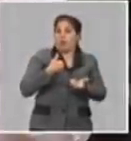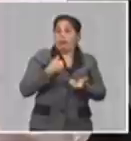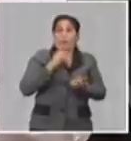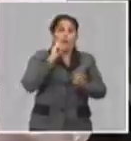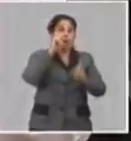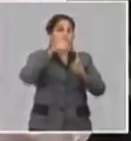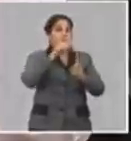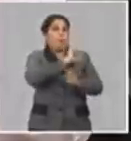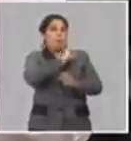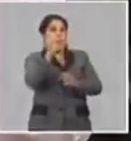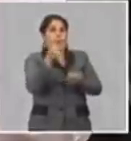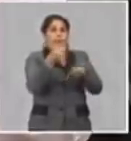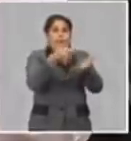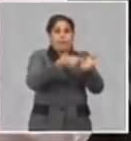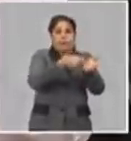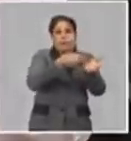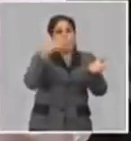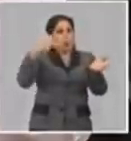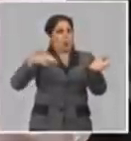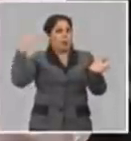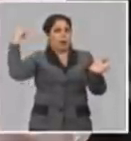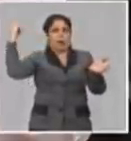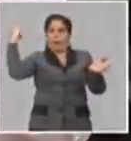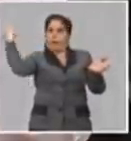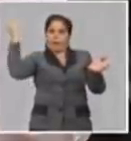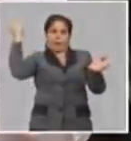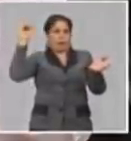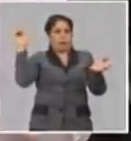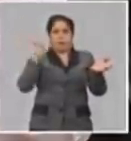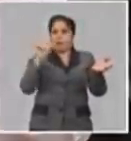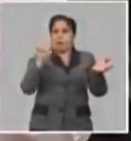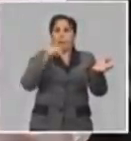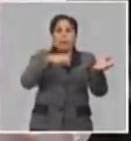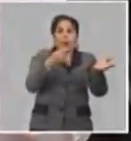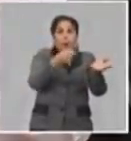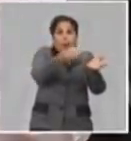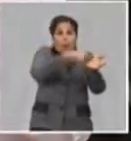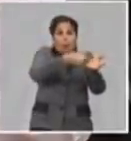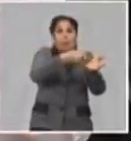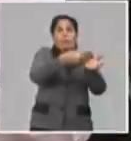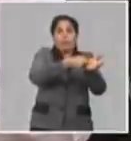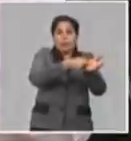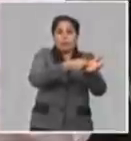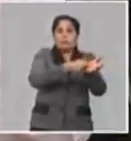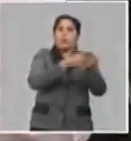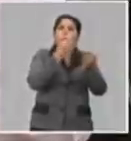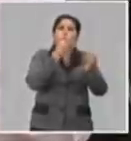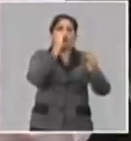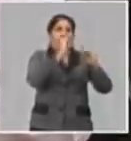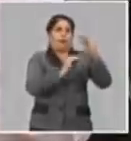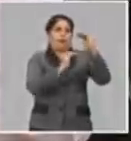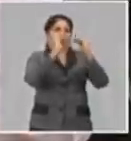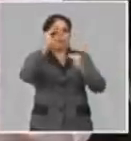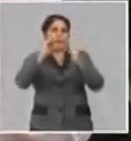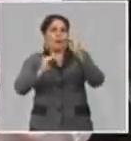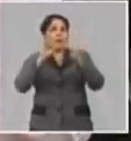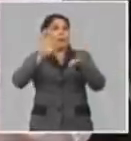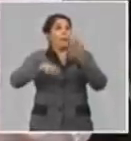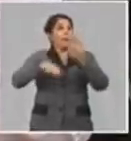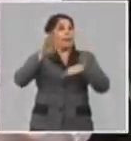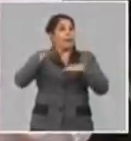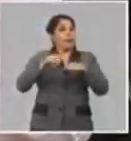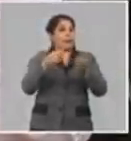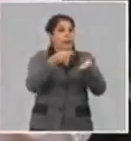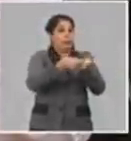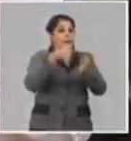objetivo de lograr precios competitivos. Y en este caso, los precios sí estarán sujetos a variaciones en dependencia del comportamiento de los